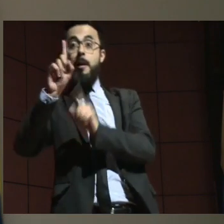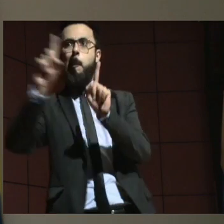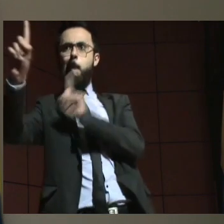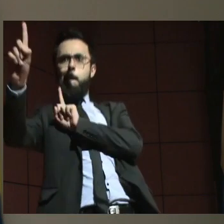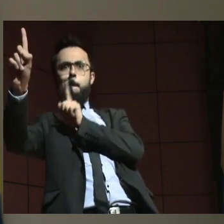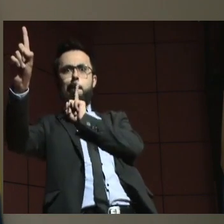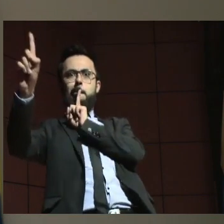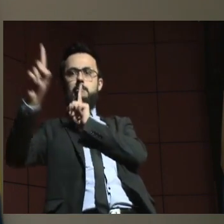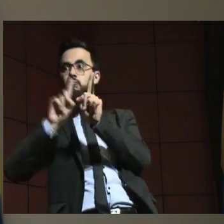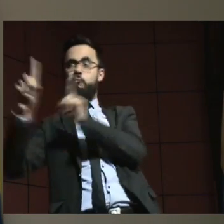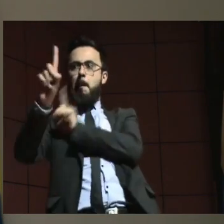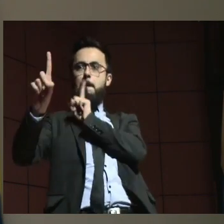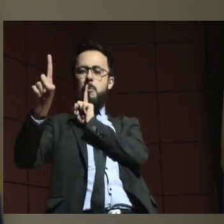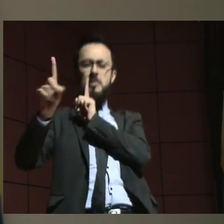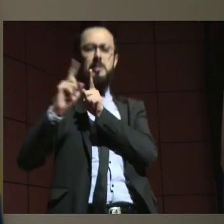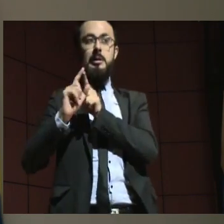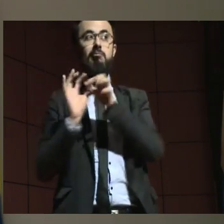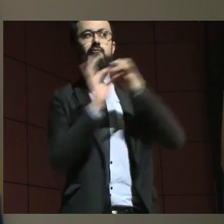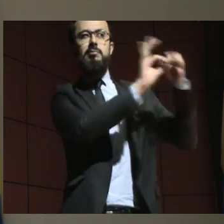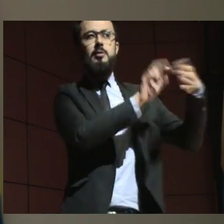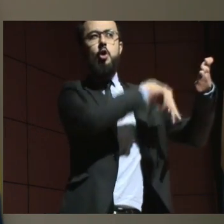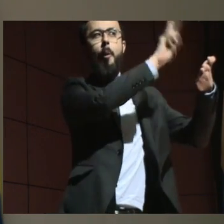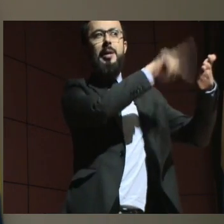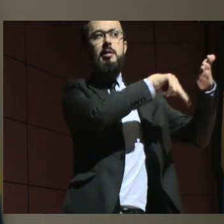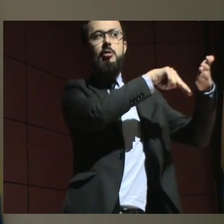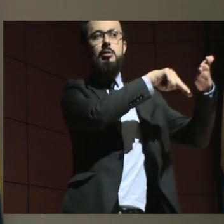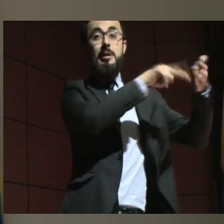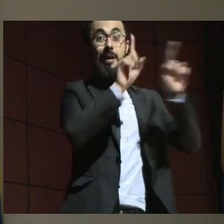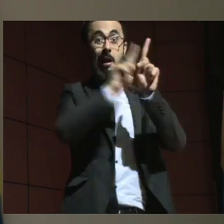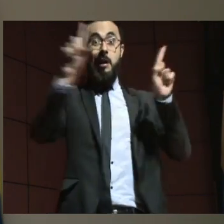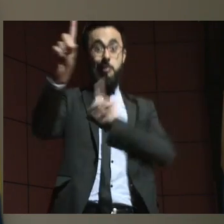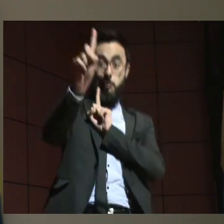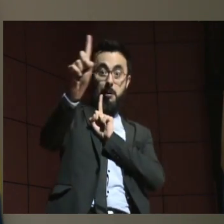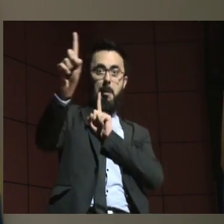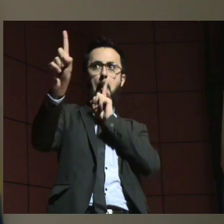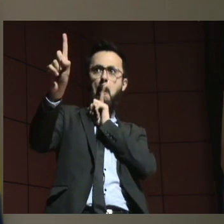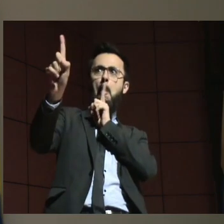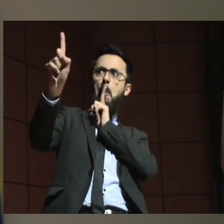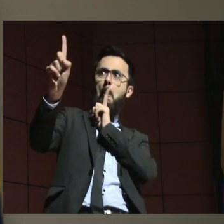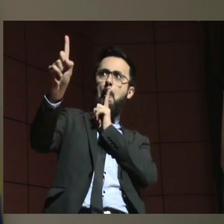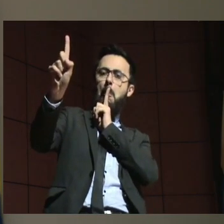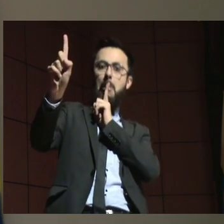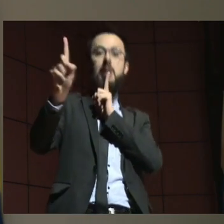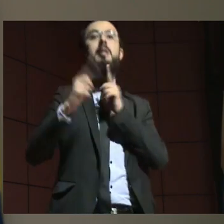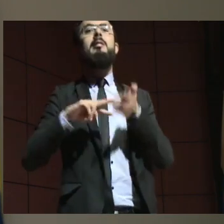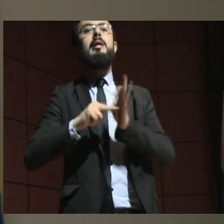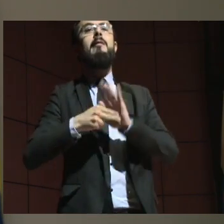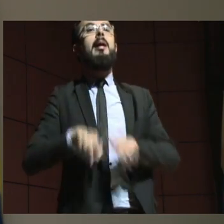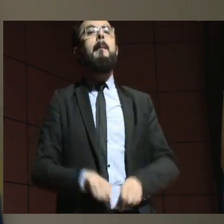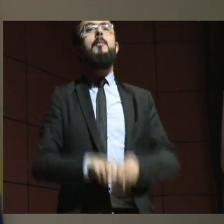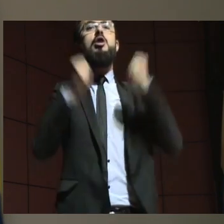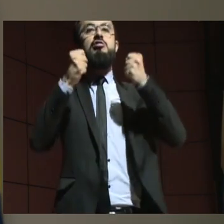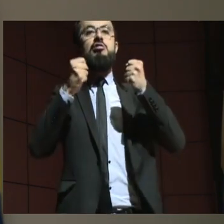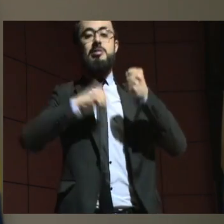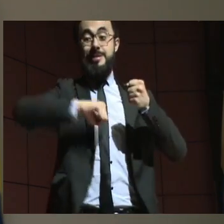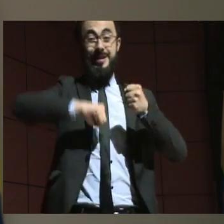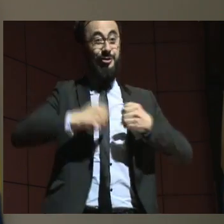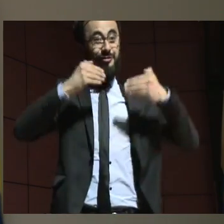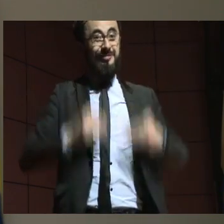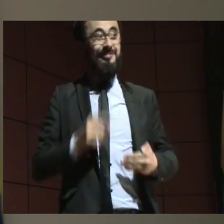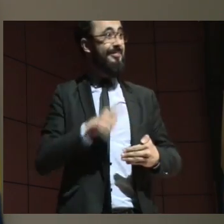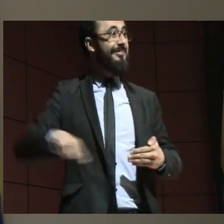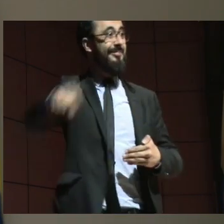Convención sobre los Derechos de las Personas con Discapacidad es violatoria de los derechos humanos de las personas con discapacidad. Sin